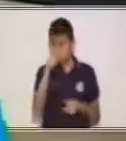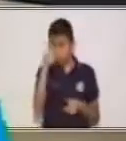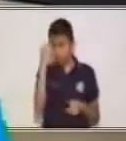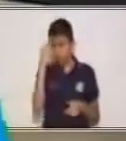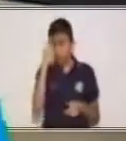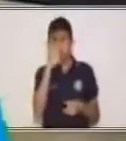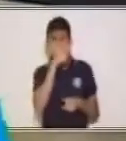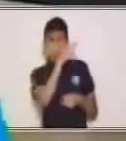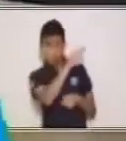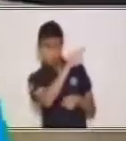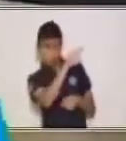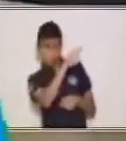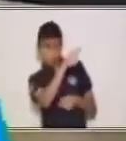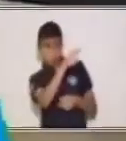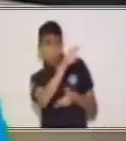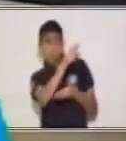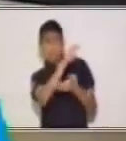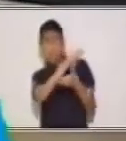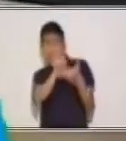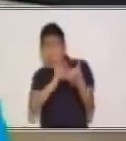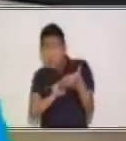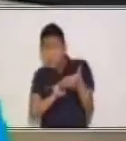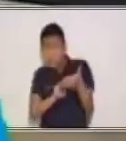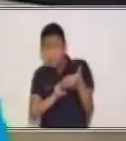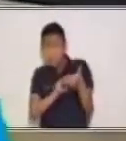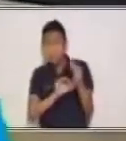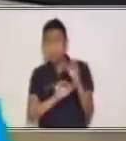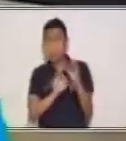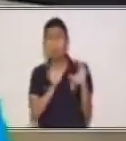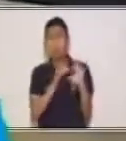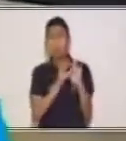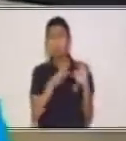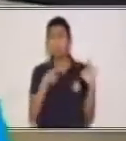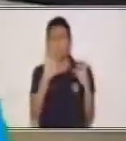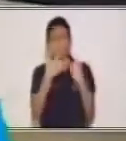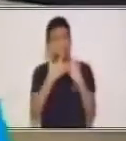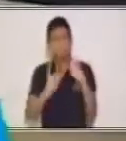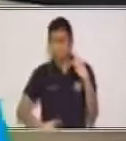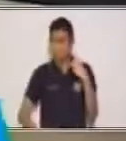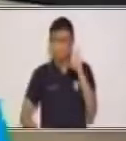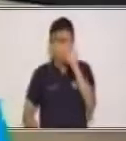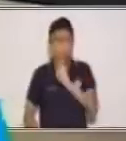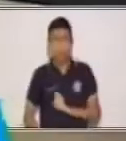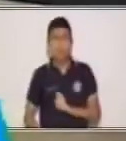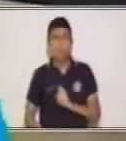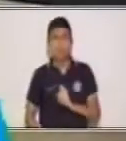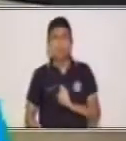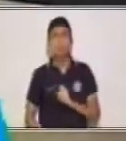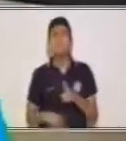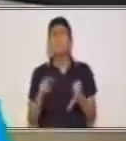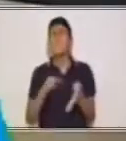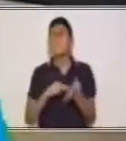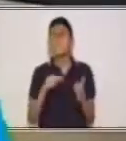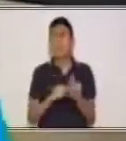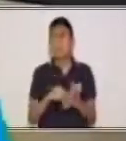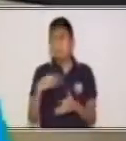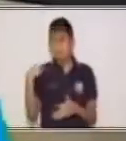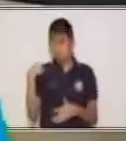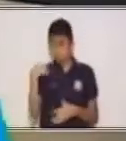tú leí un libro? No, ¿verdad? No concuerda. Entonces no es tú. ¿Quién es? ¿Será